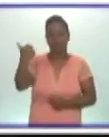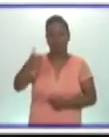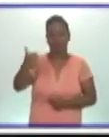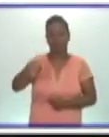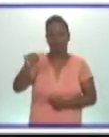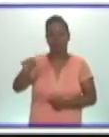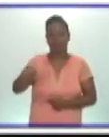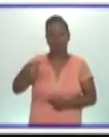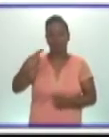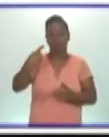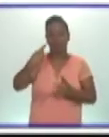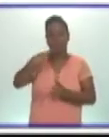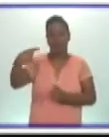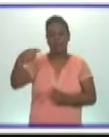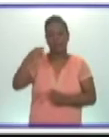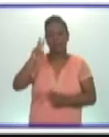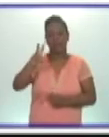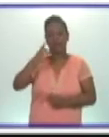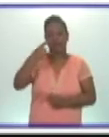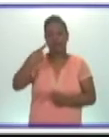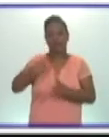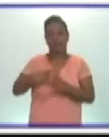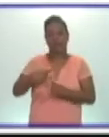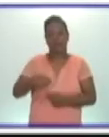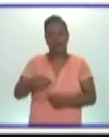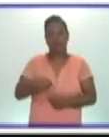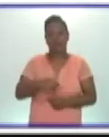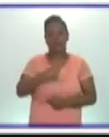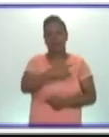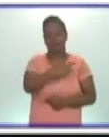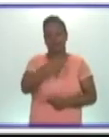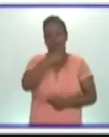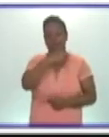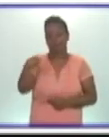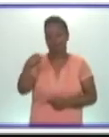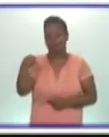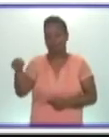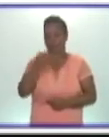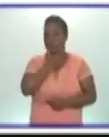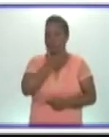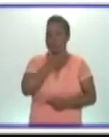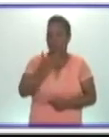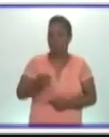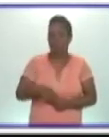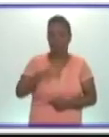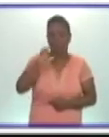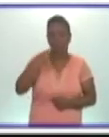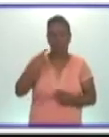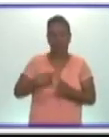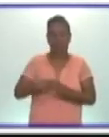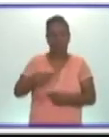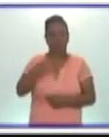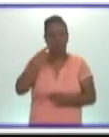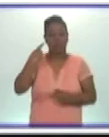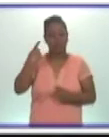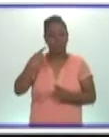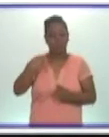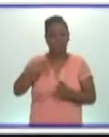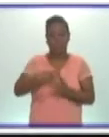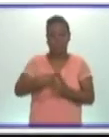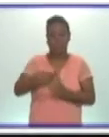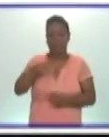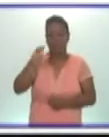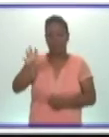que empiezo con la x. 5x más 5x son 10x menos 2x, 8x. Ahora con las letras